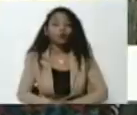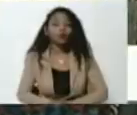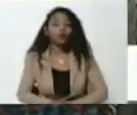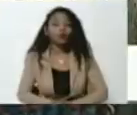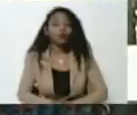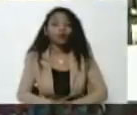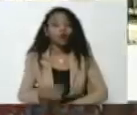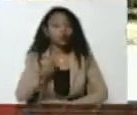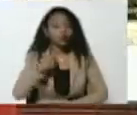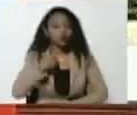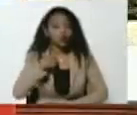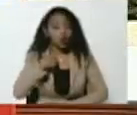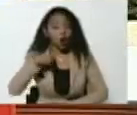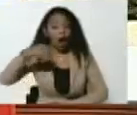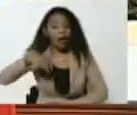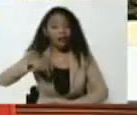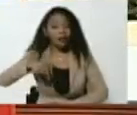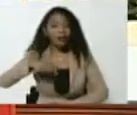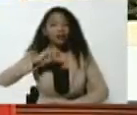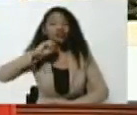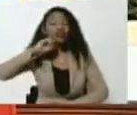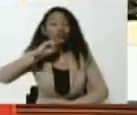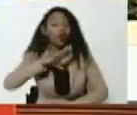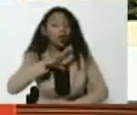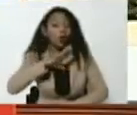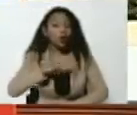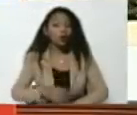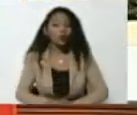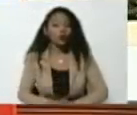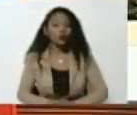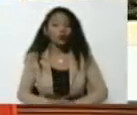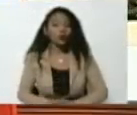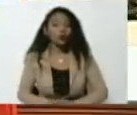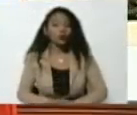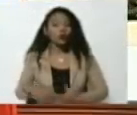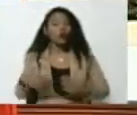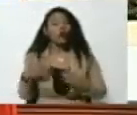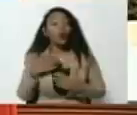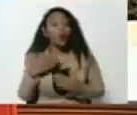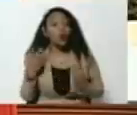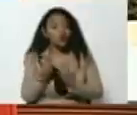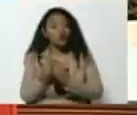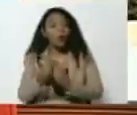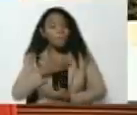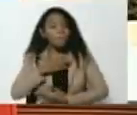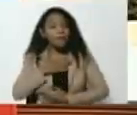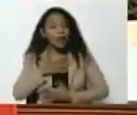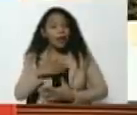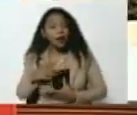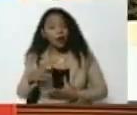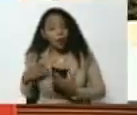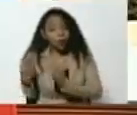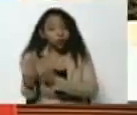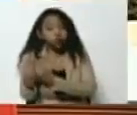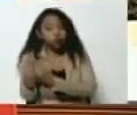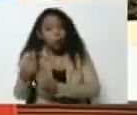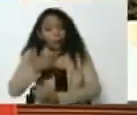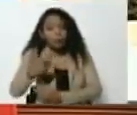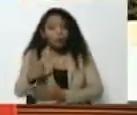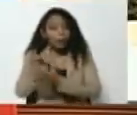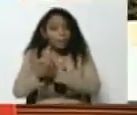Yo he estado en este balcón histórico con mis camaradas y mis